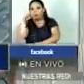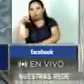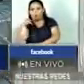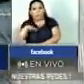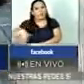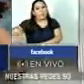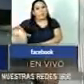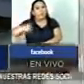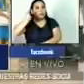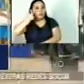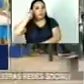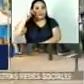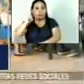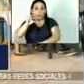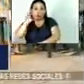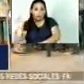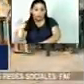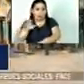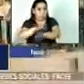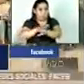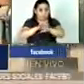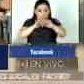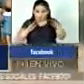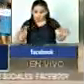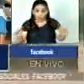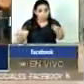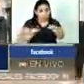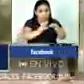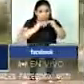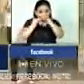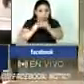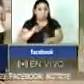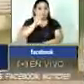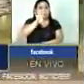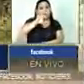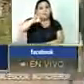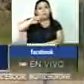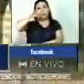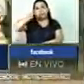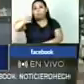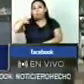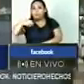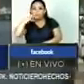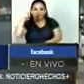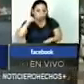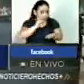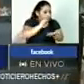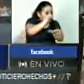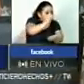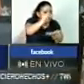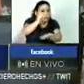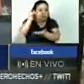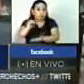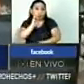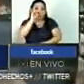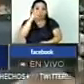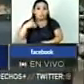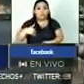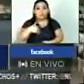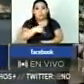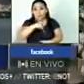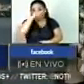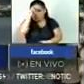entrega en el oriente del país hasta alcanzar los 400 mil paquetes agrícolas entregados. Según el Ministerio de Agricultura,